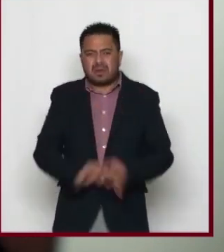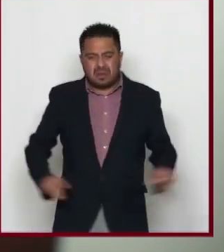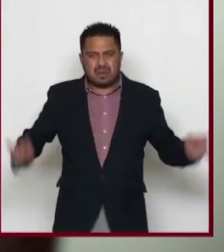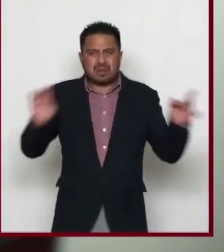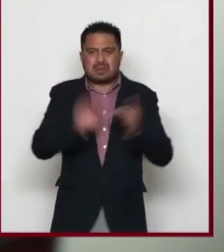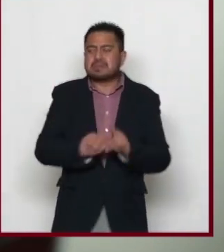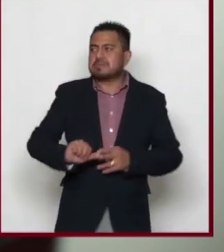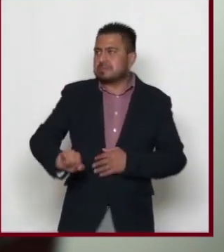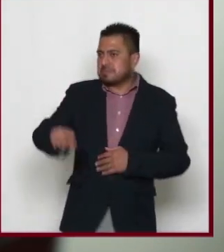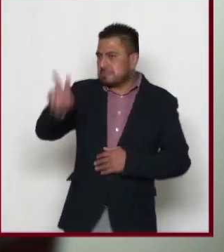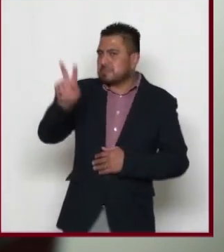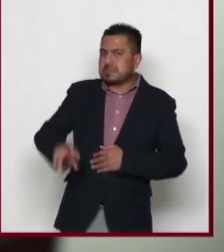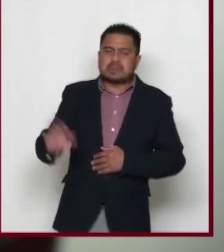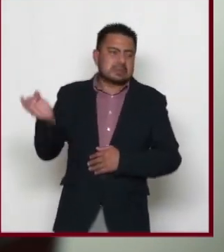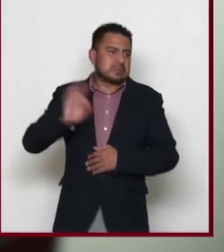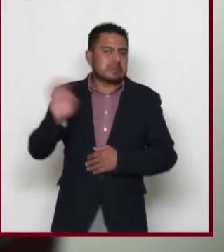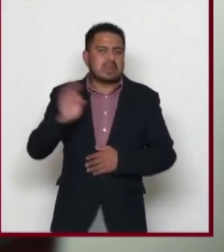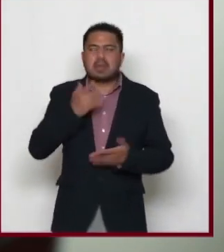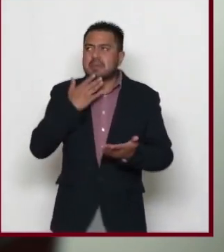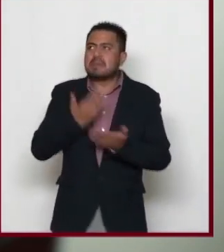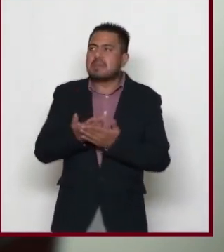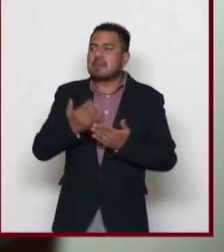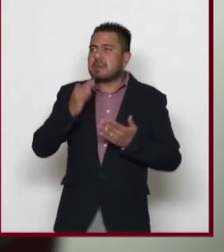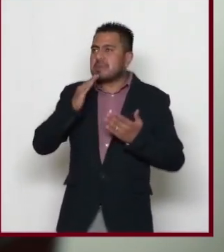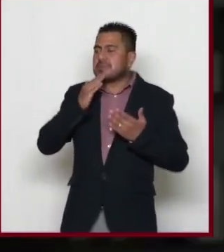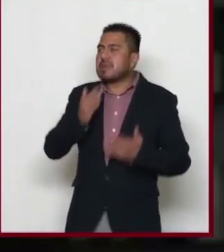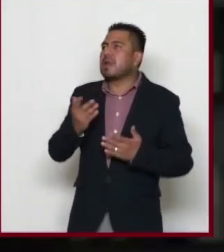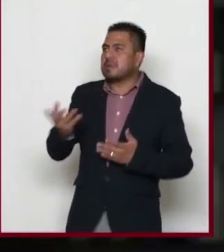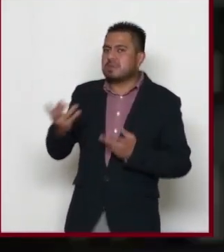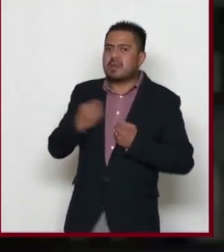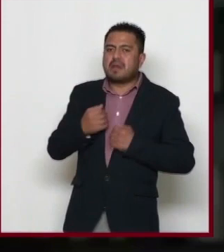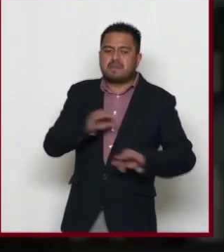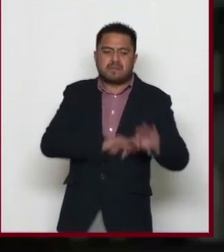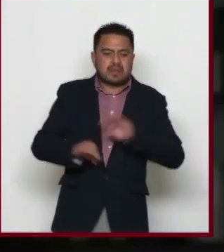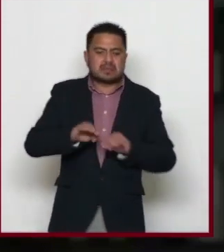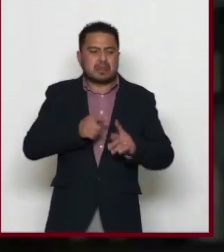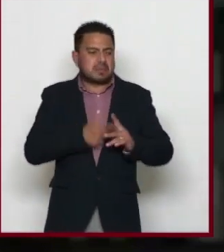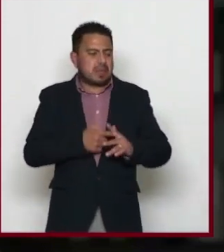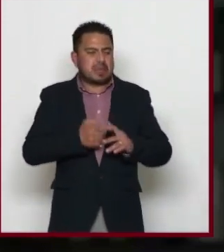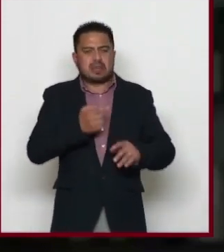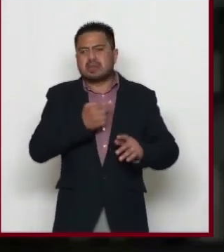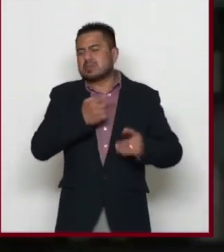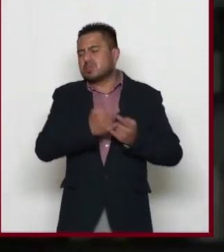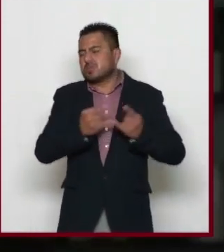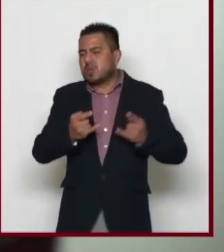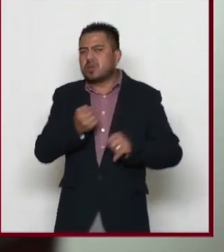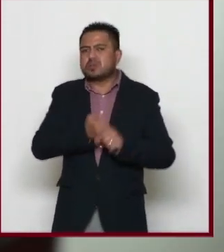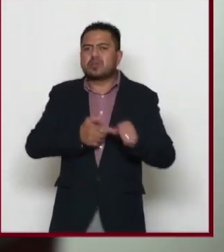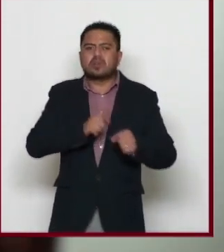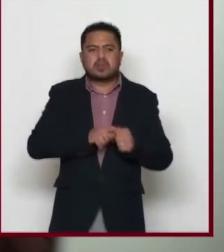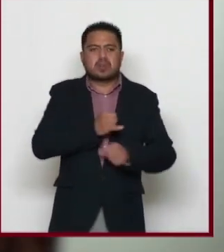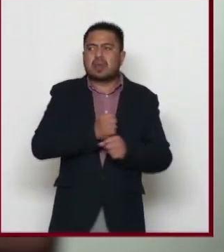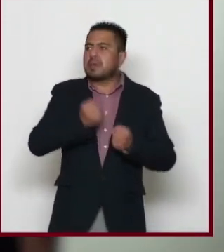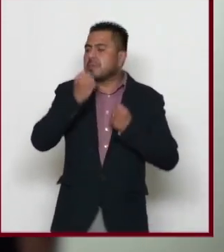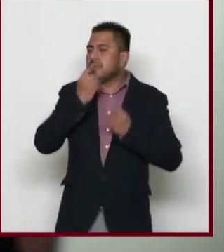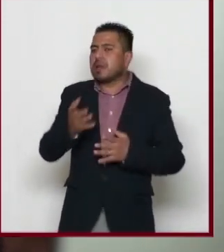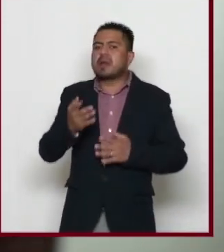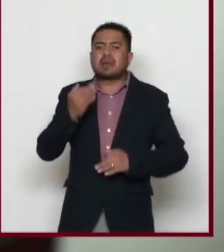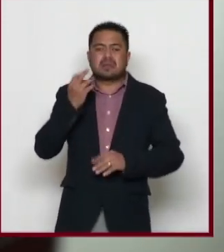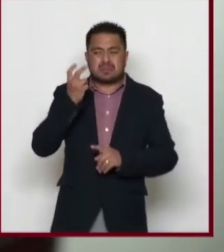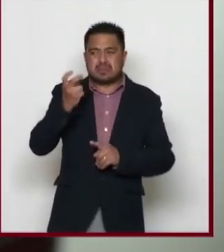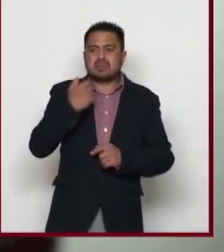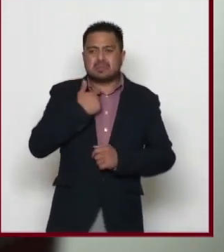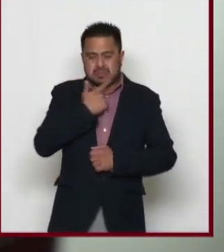la multidimensionalidad de la que hablábamos, ¿no? Sí, que tal vez por eso me cae tan bien. Sí, física, matemáticas,